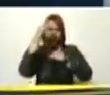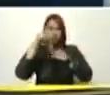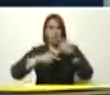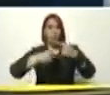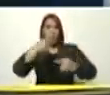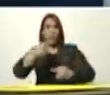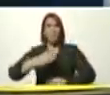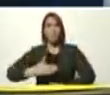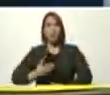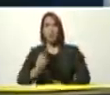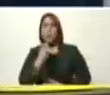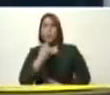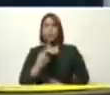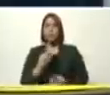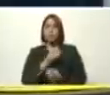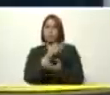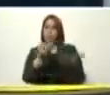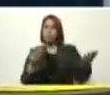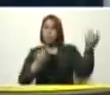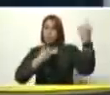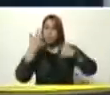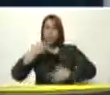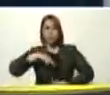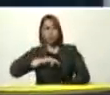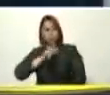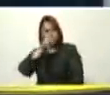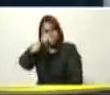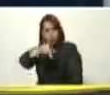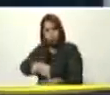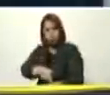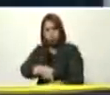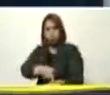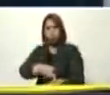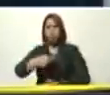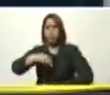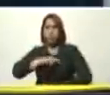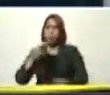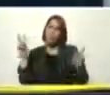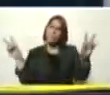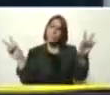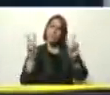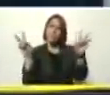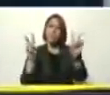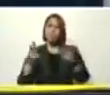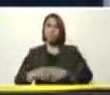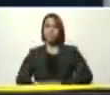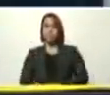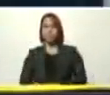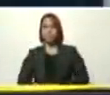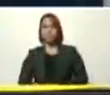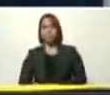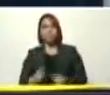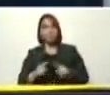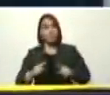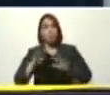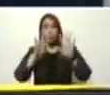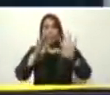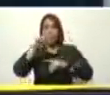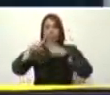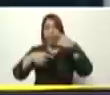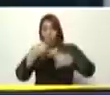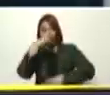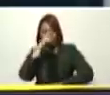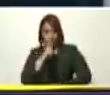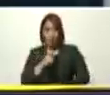le podemos decir al comandante que estamos de pie, que estamos victoriosos. Pero 9 años después, también